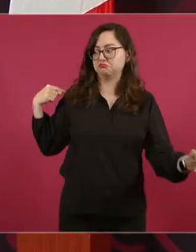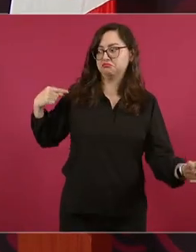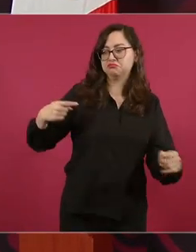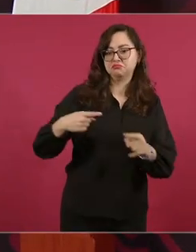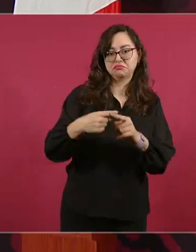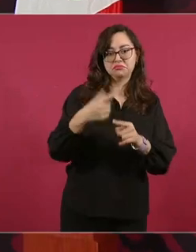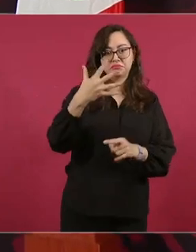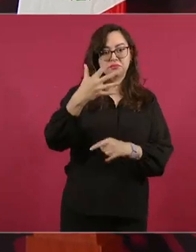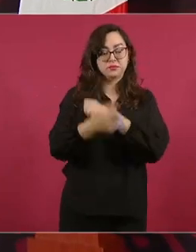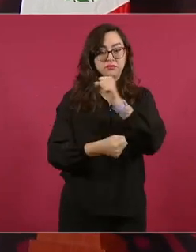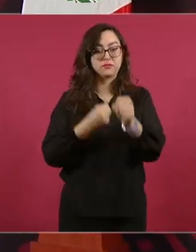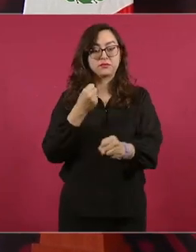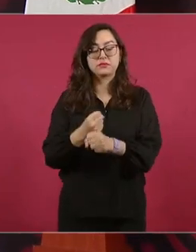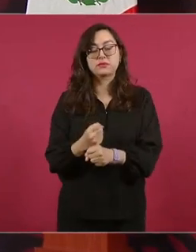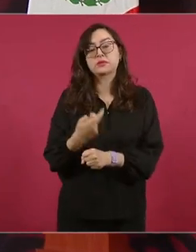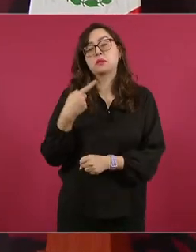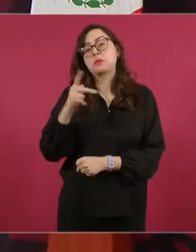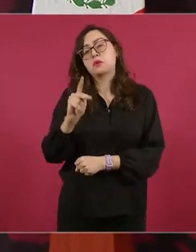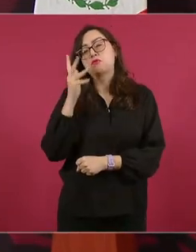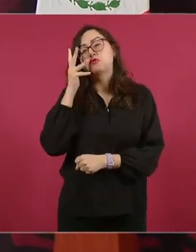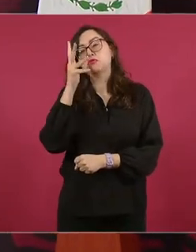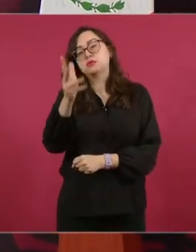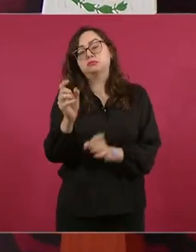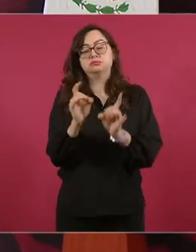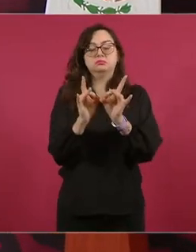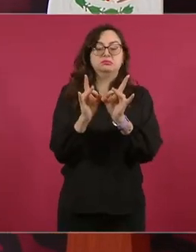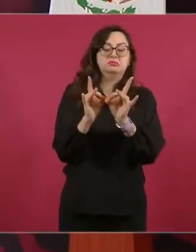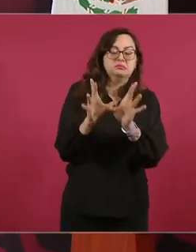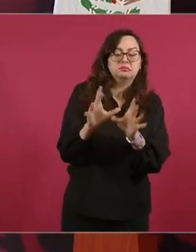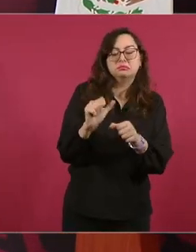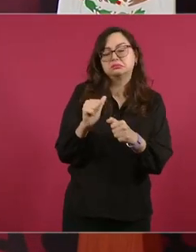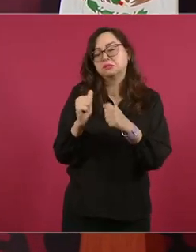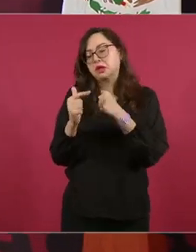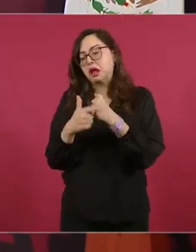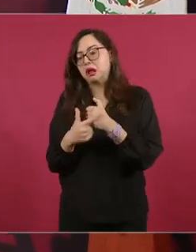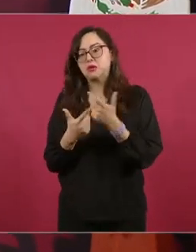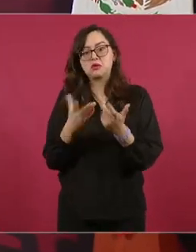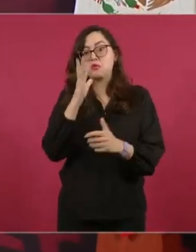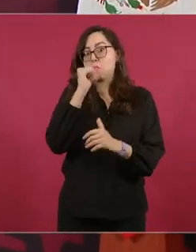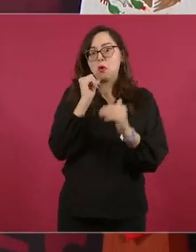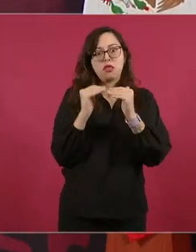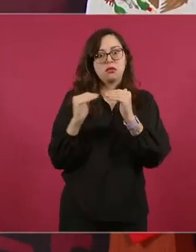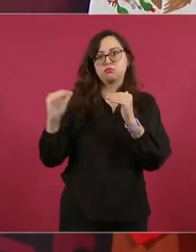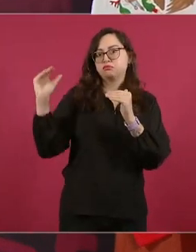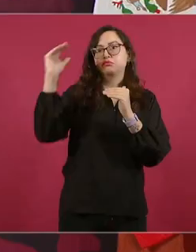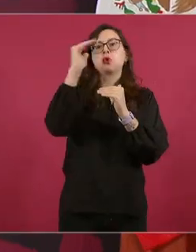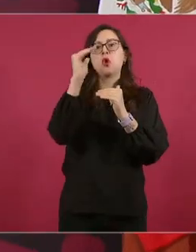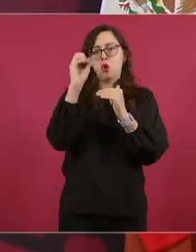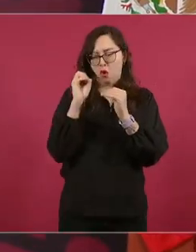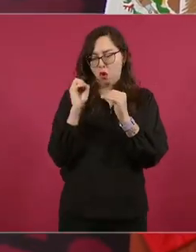no marchen bien las cosas, es el futuro mínimo, no puede estar abajo.